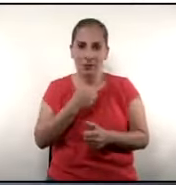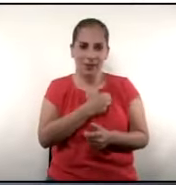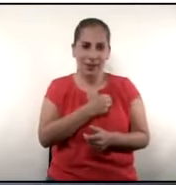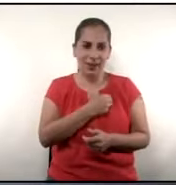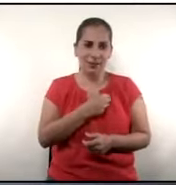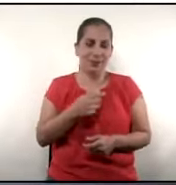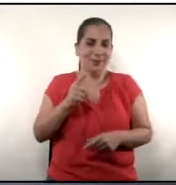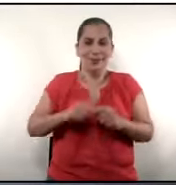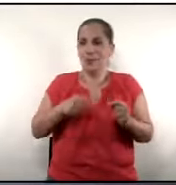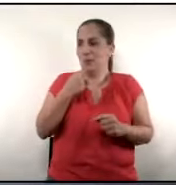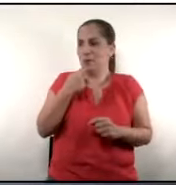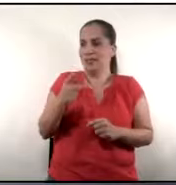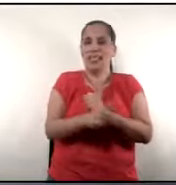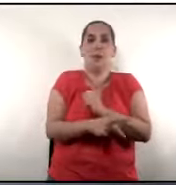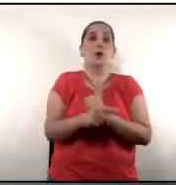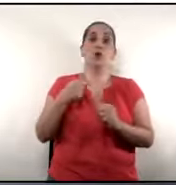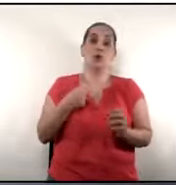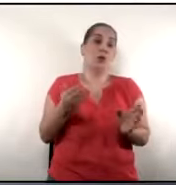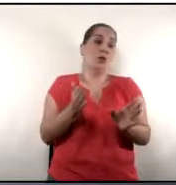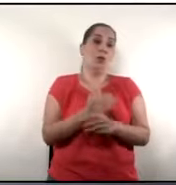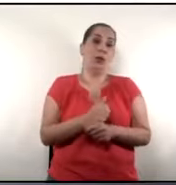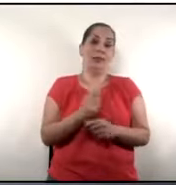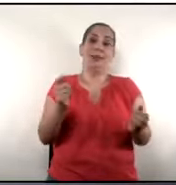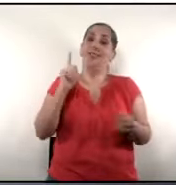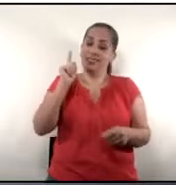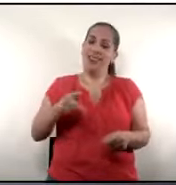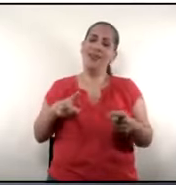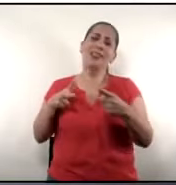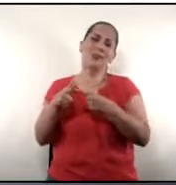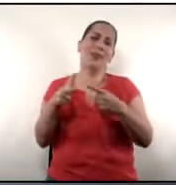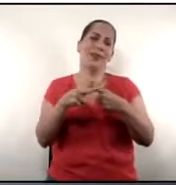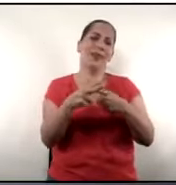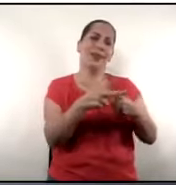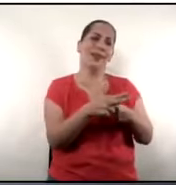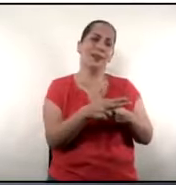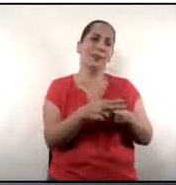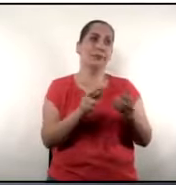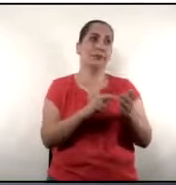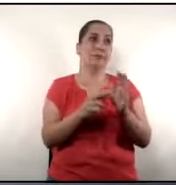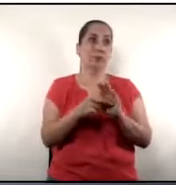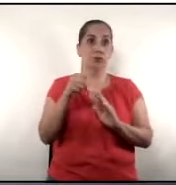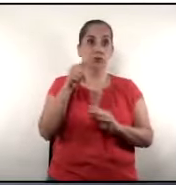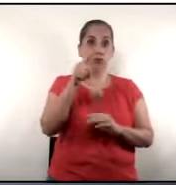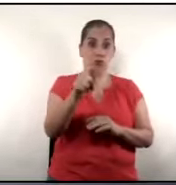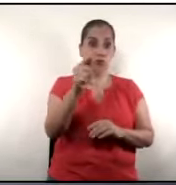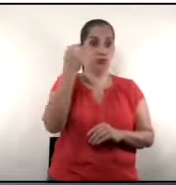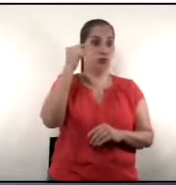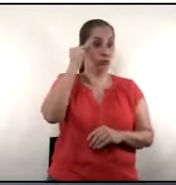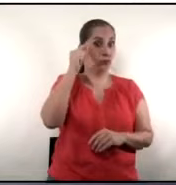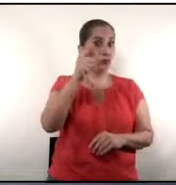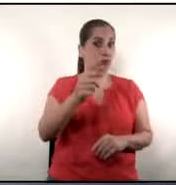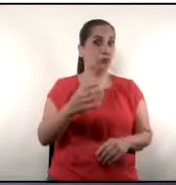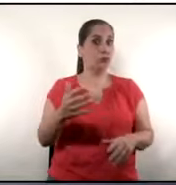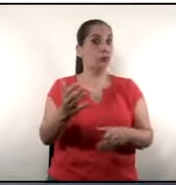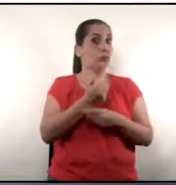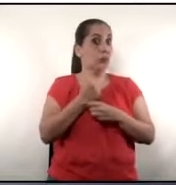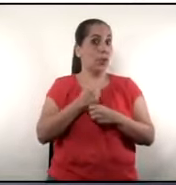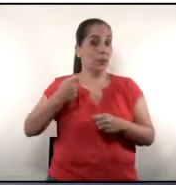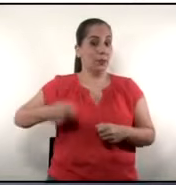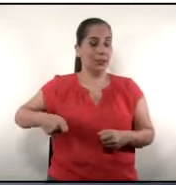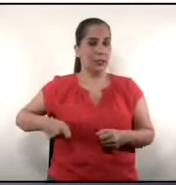no puede decirle al país, voy a hacerlo sin despedir gente. Es decir, que si usted es gobierno, si usted gana la presidencia,